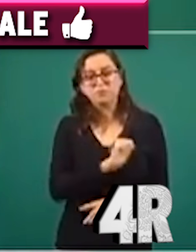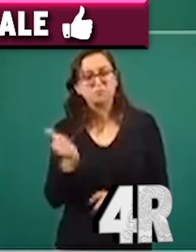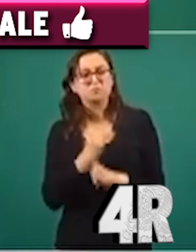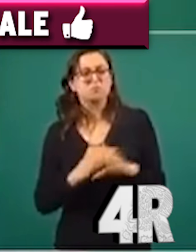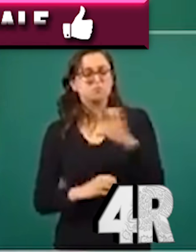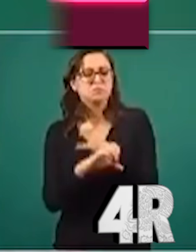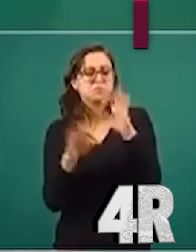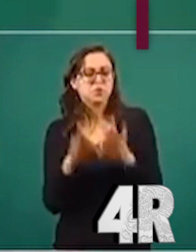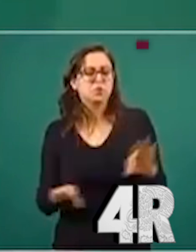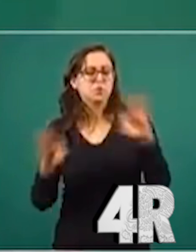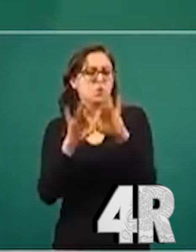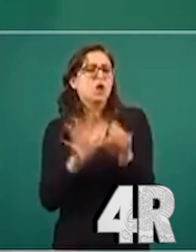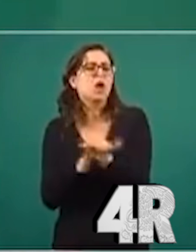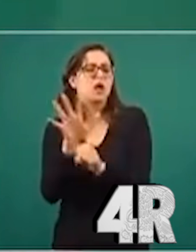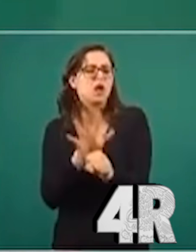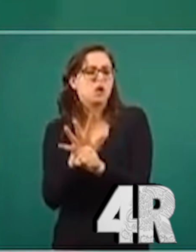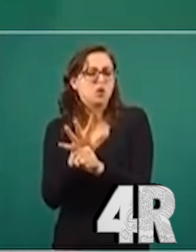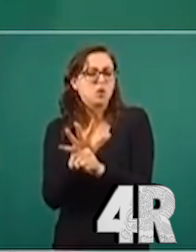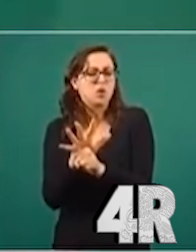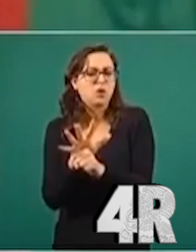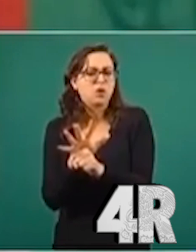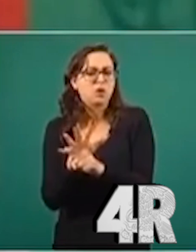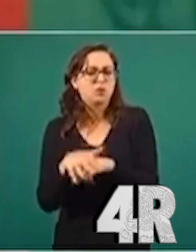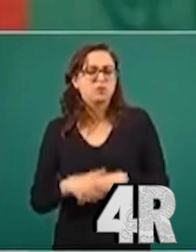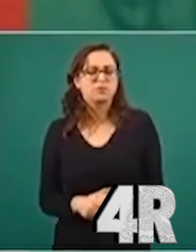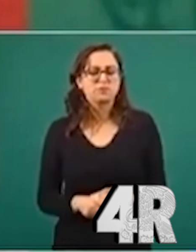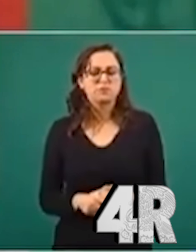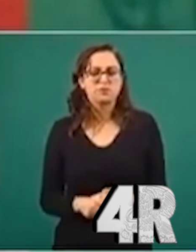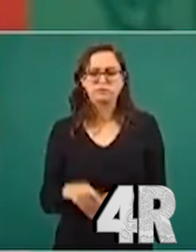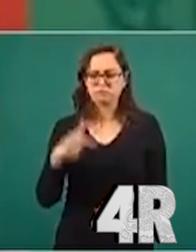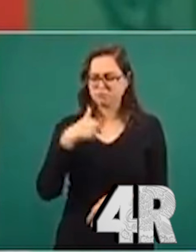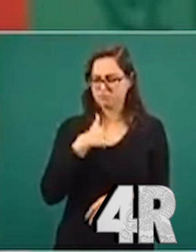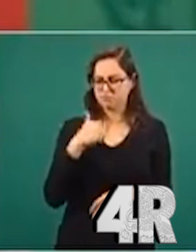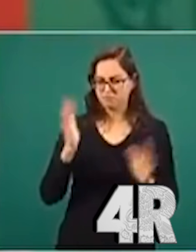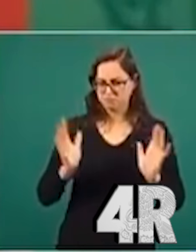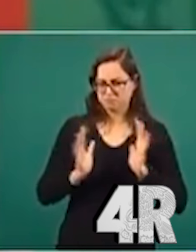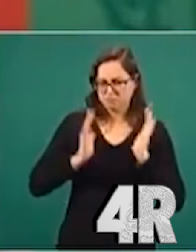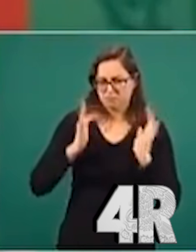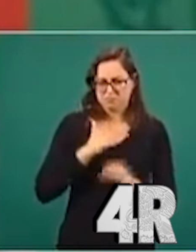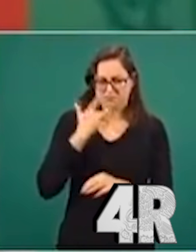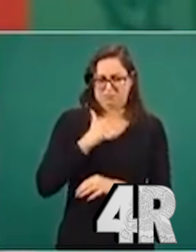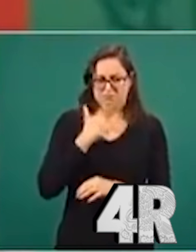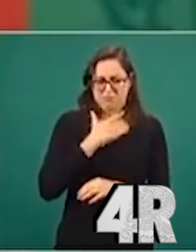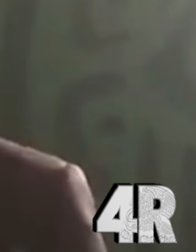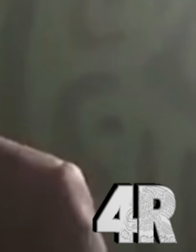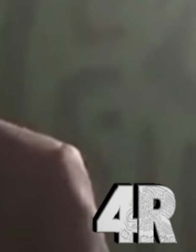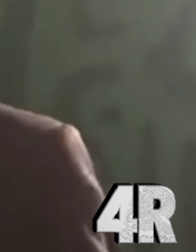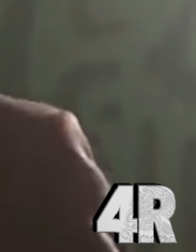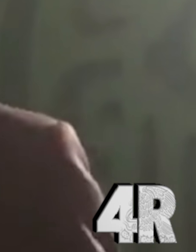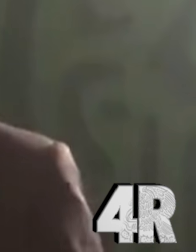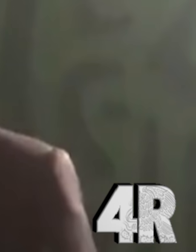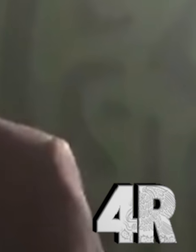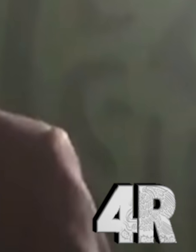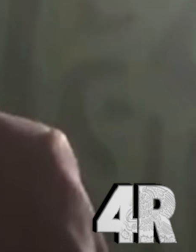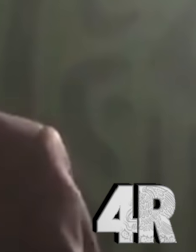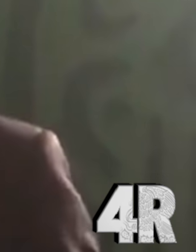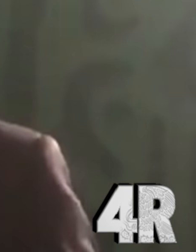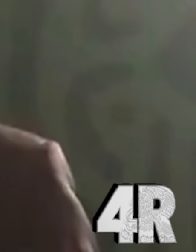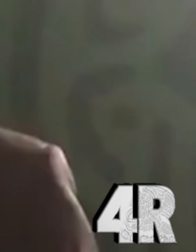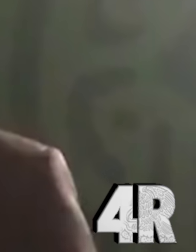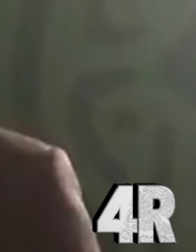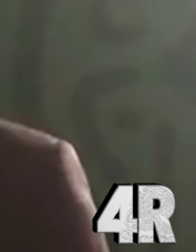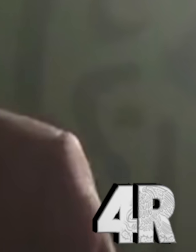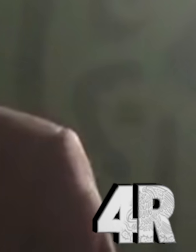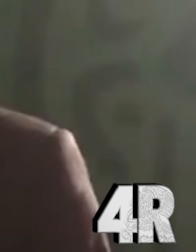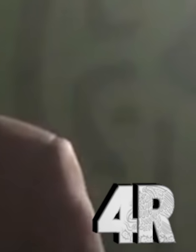ardidos, como unos mentirosos, como unos mitómanos, lo que son todos estos medios convencionales. Como ya